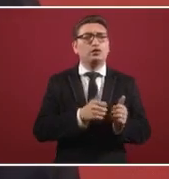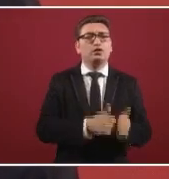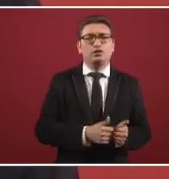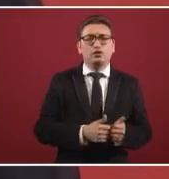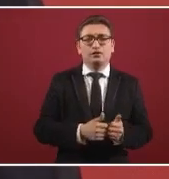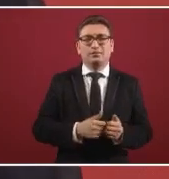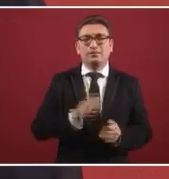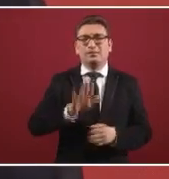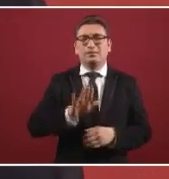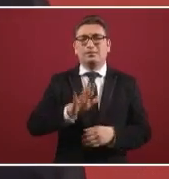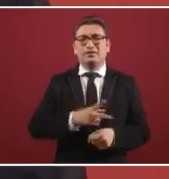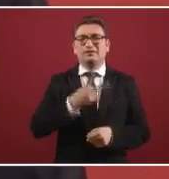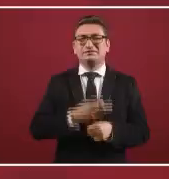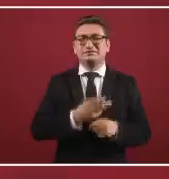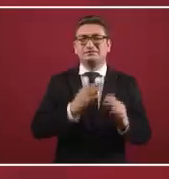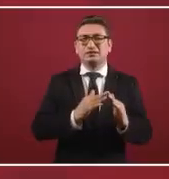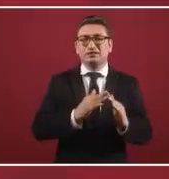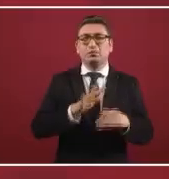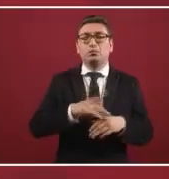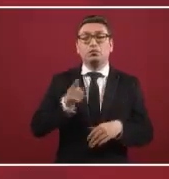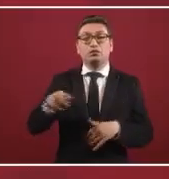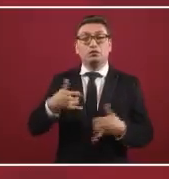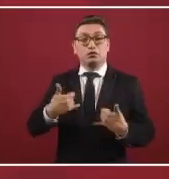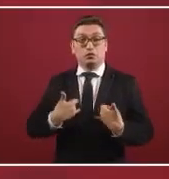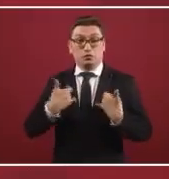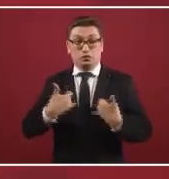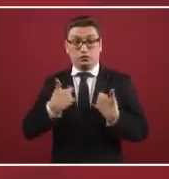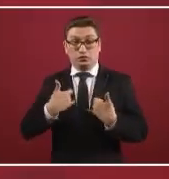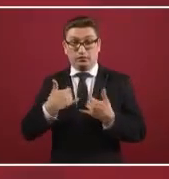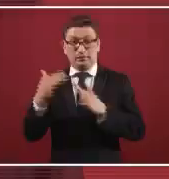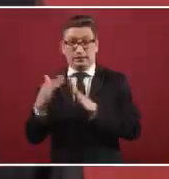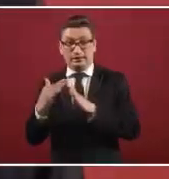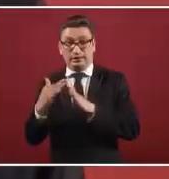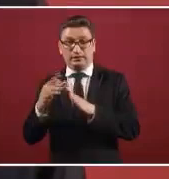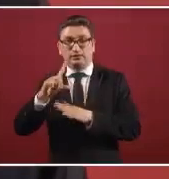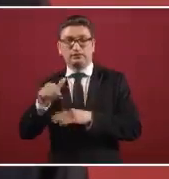hogar para el adolescente.